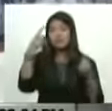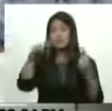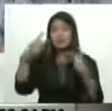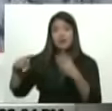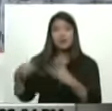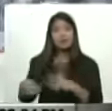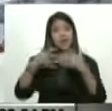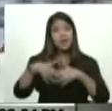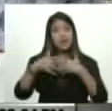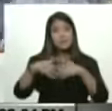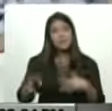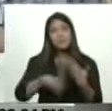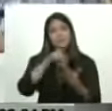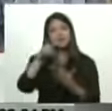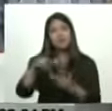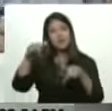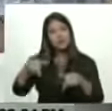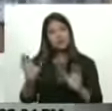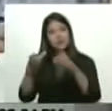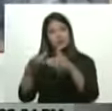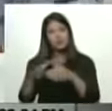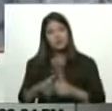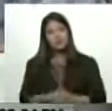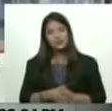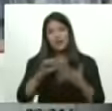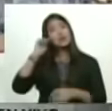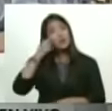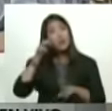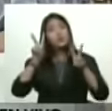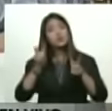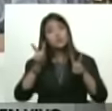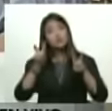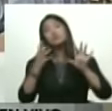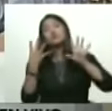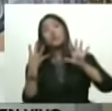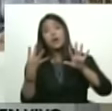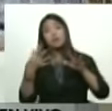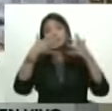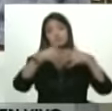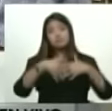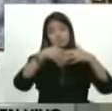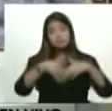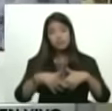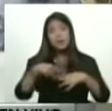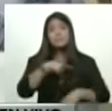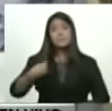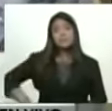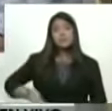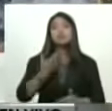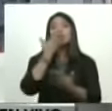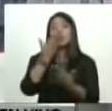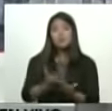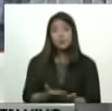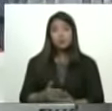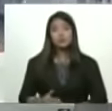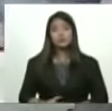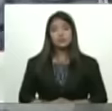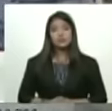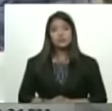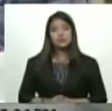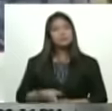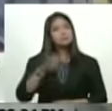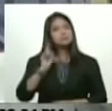que participaron en estas reuniones que son estratégicas, recortes estratégicos propuestos por el primer mandatario nacional y que tienen